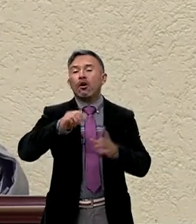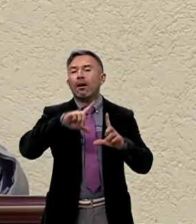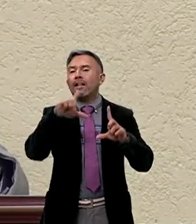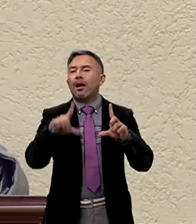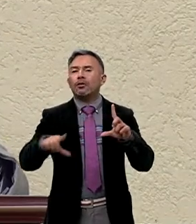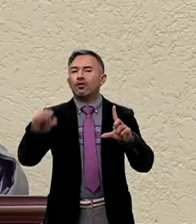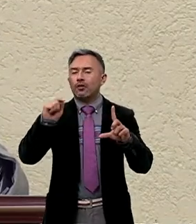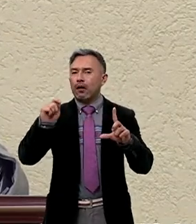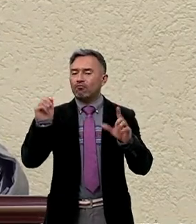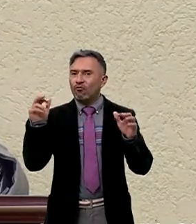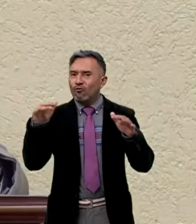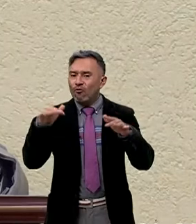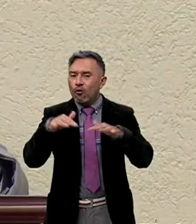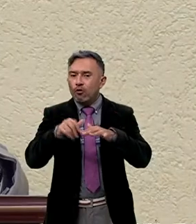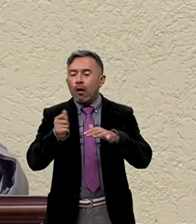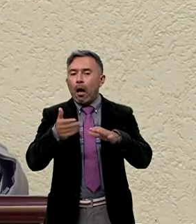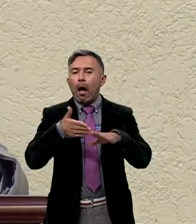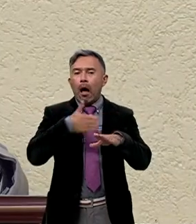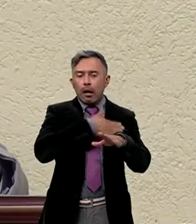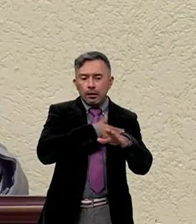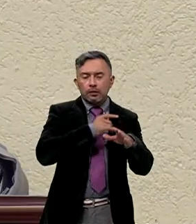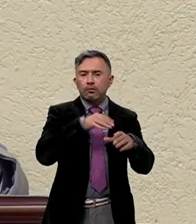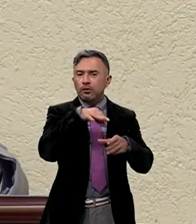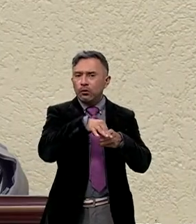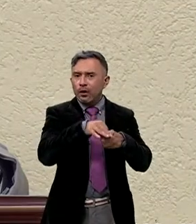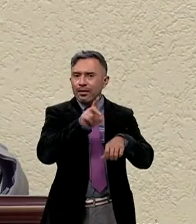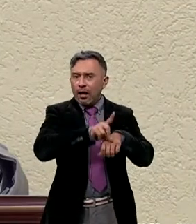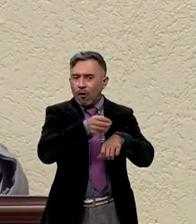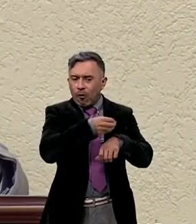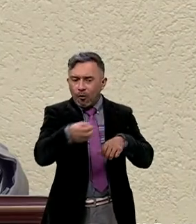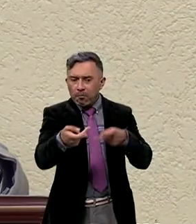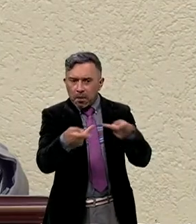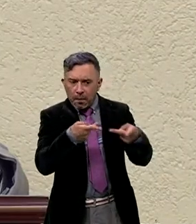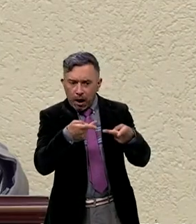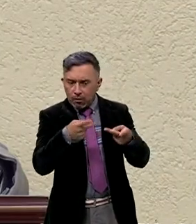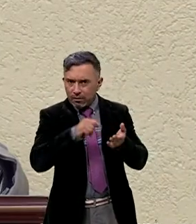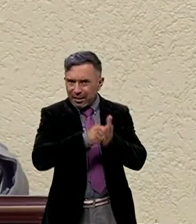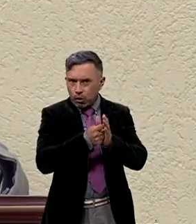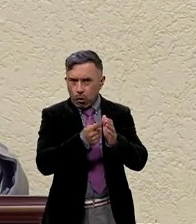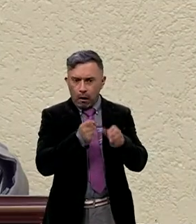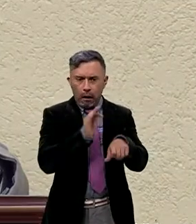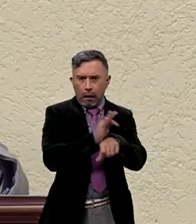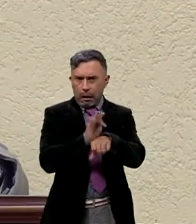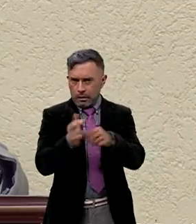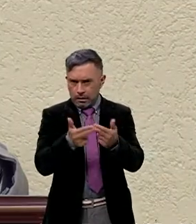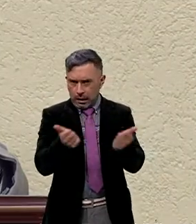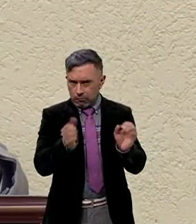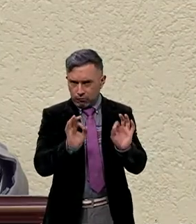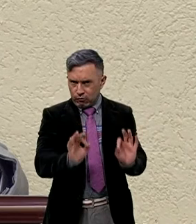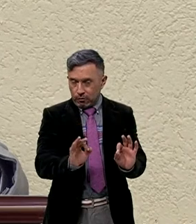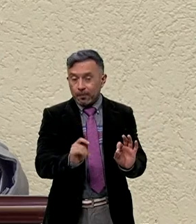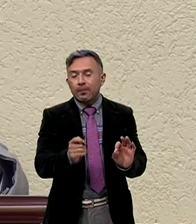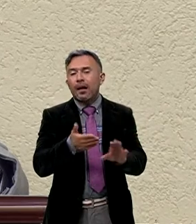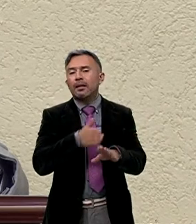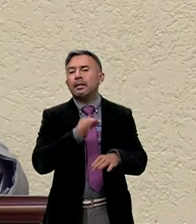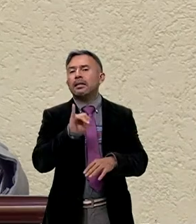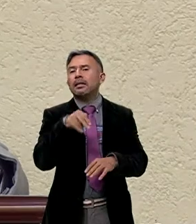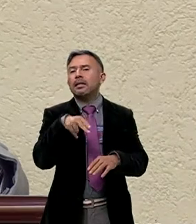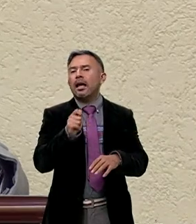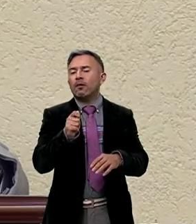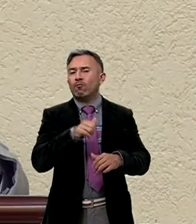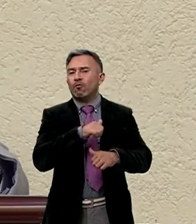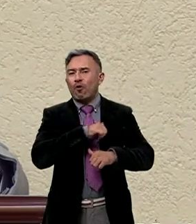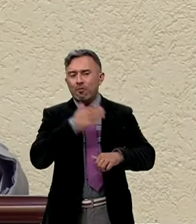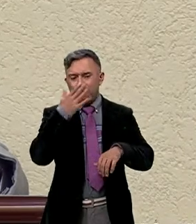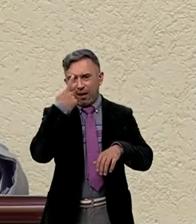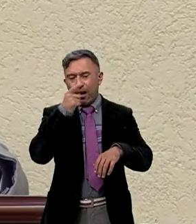mismos estándares de calidad técnica imparcialidad e integridad que las elecciones organizadas por el instituto nacional electoral para renovar